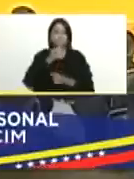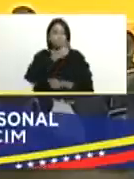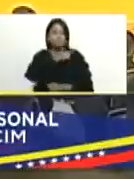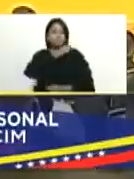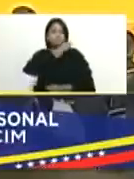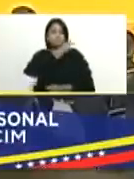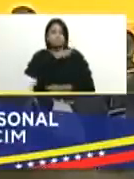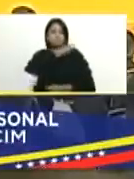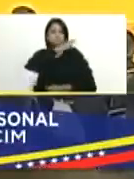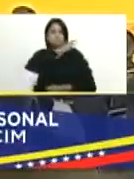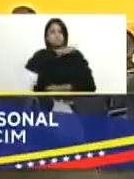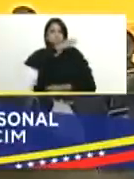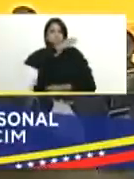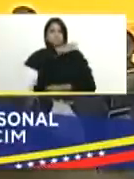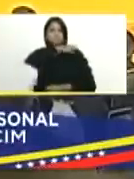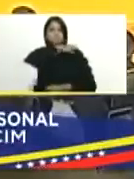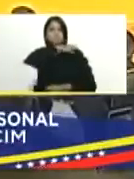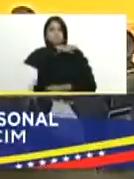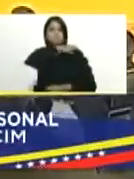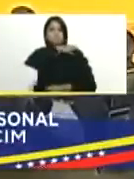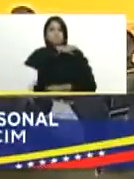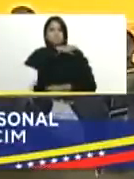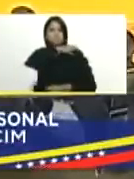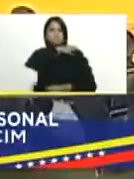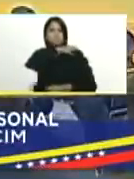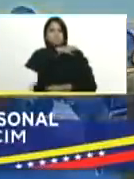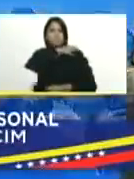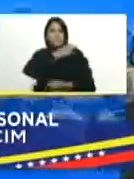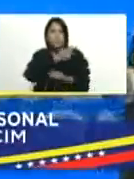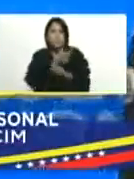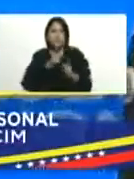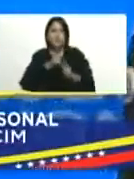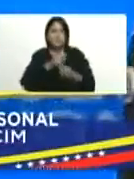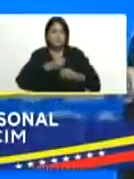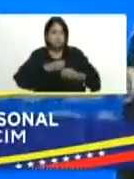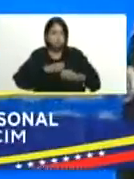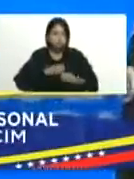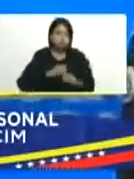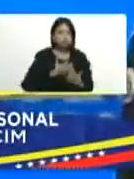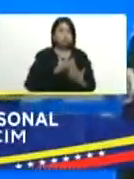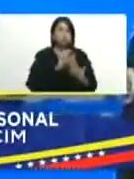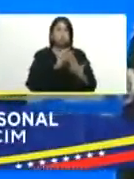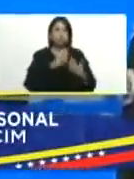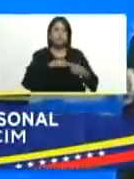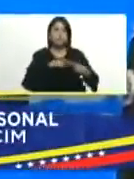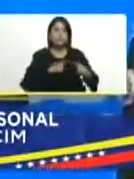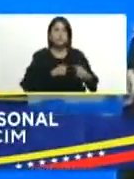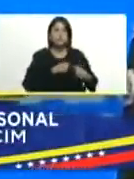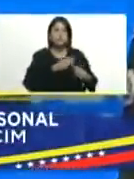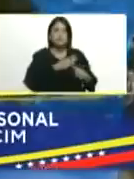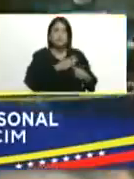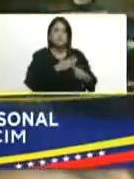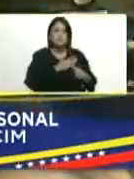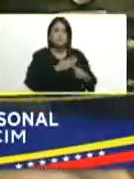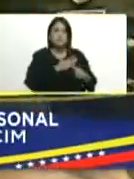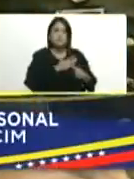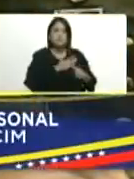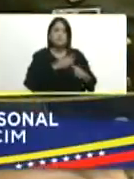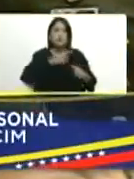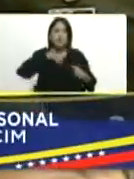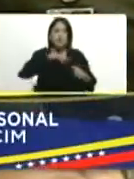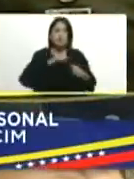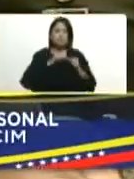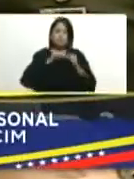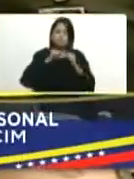deben ratificar en el corazón de cada uno de ustedes que estamos en el camino